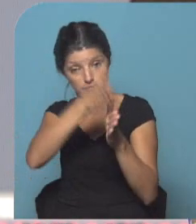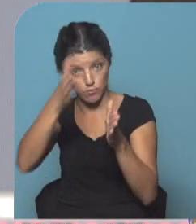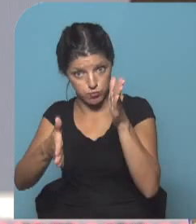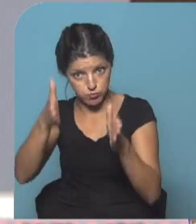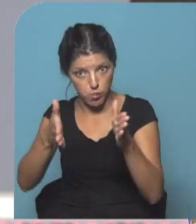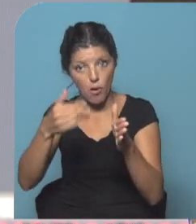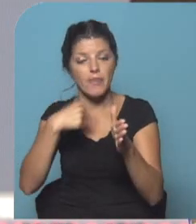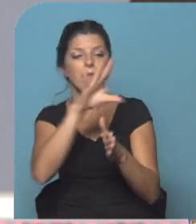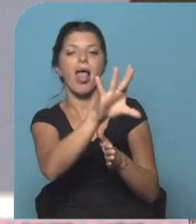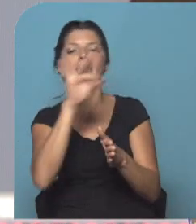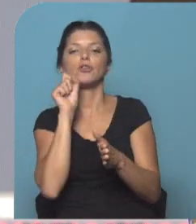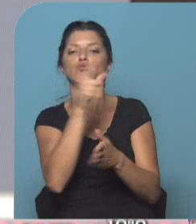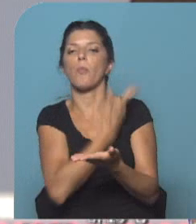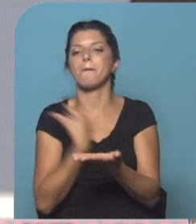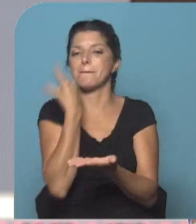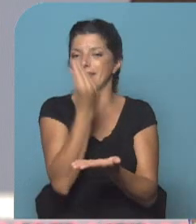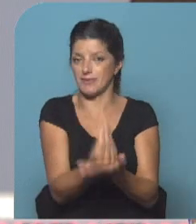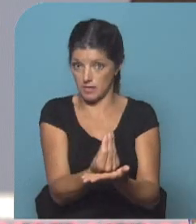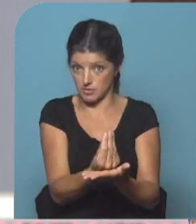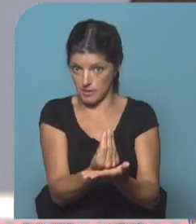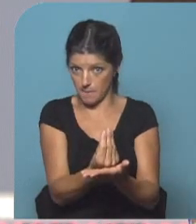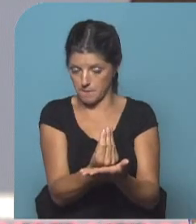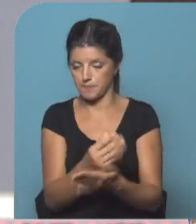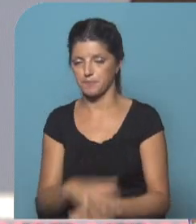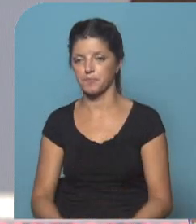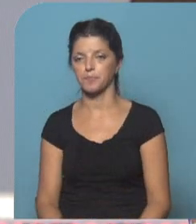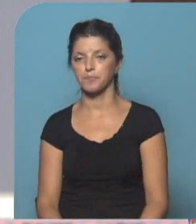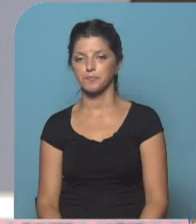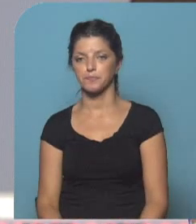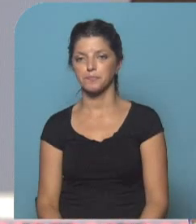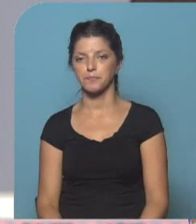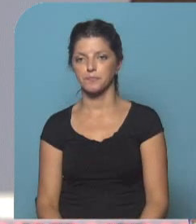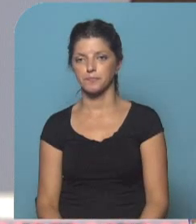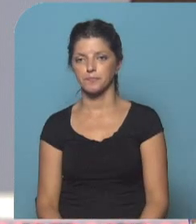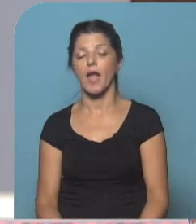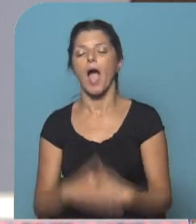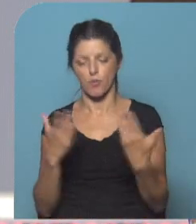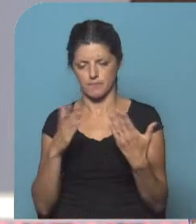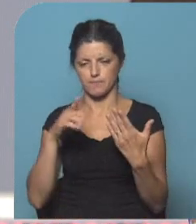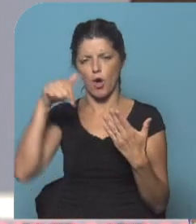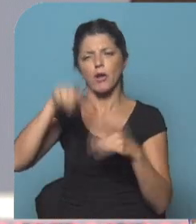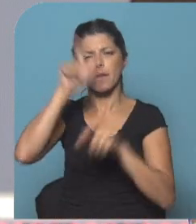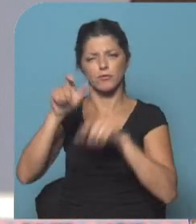elegir el presidente de la Generalitat. Sí. En realidad, los que están con condena